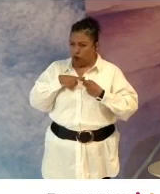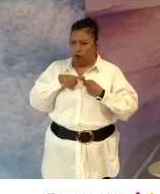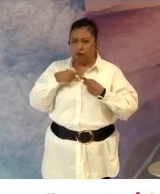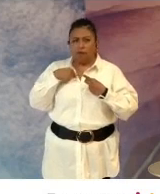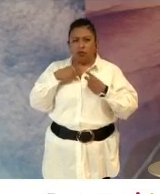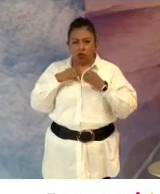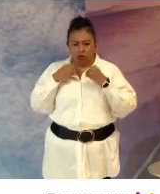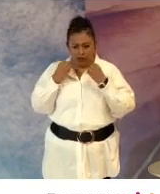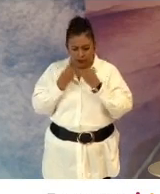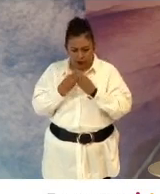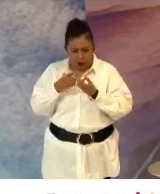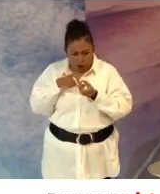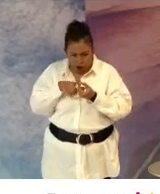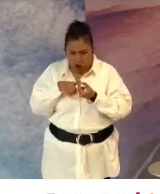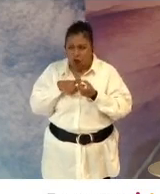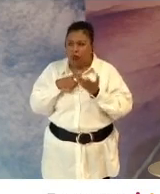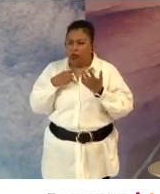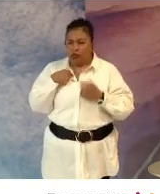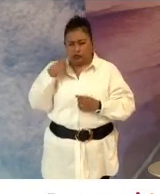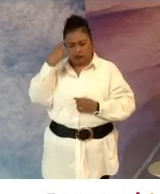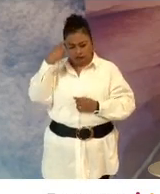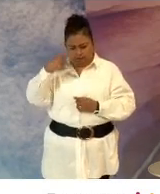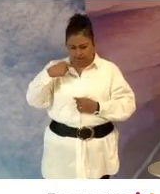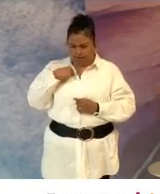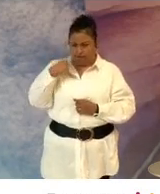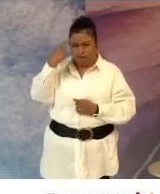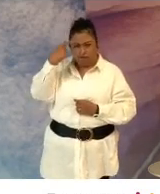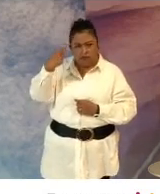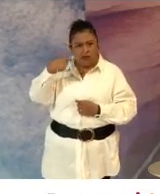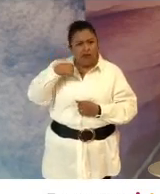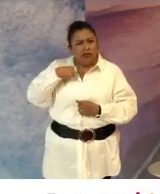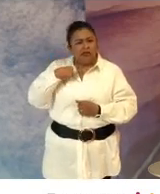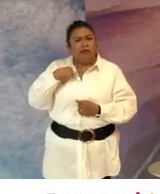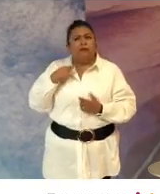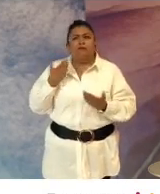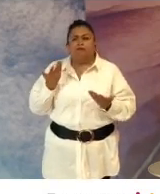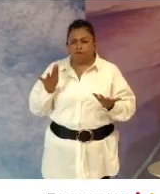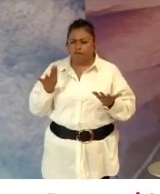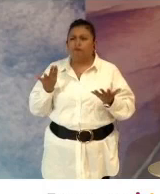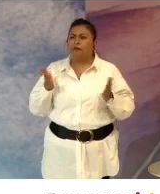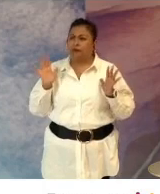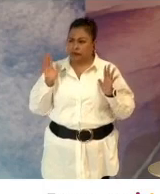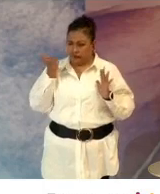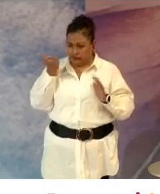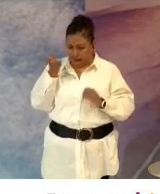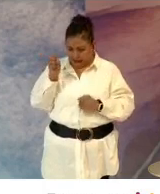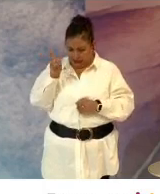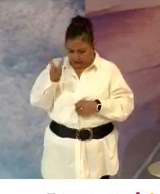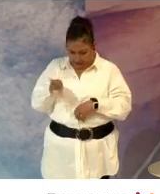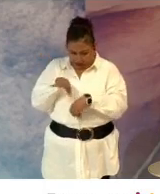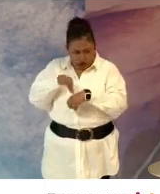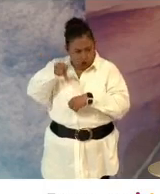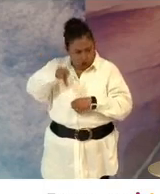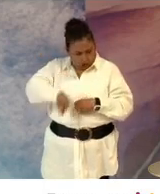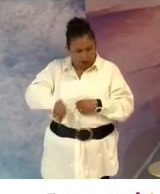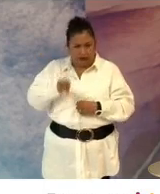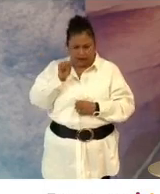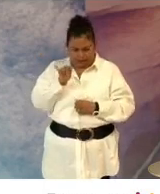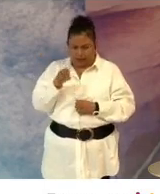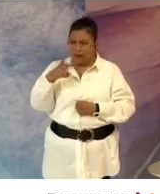organización y su sector? Y pregúntense, ok, esta es la realidad actual,